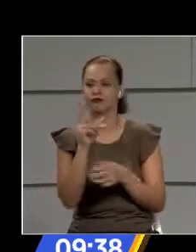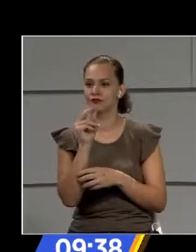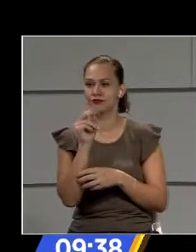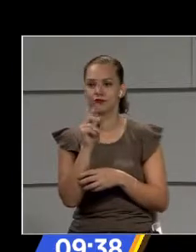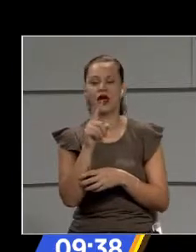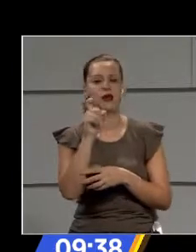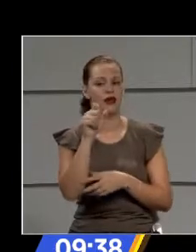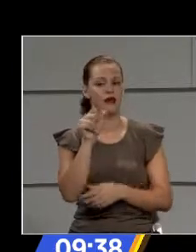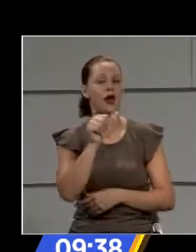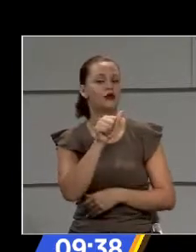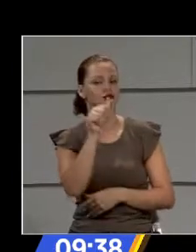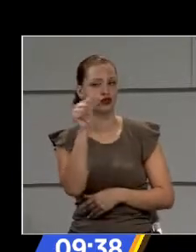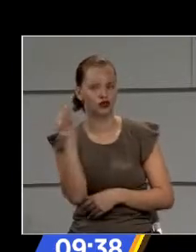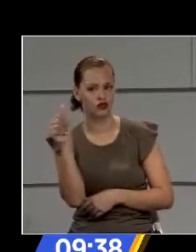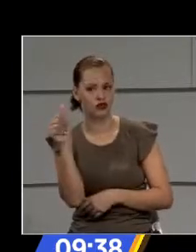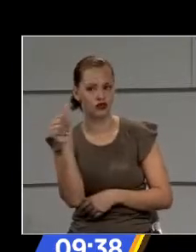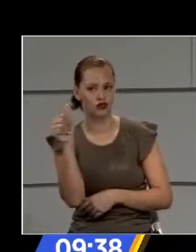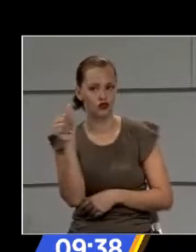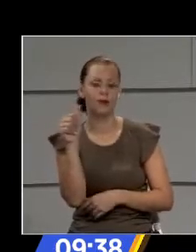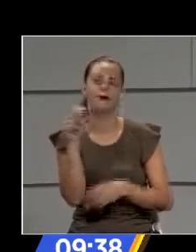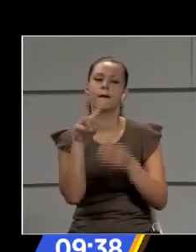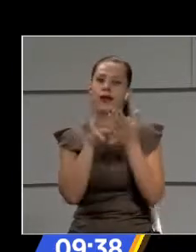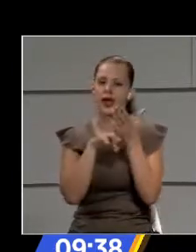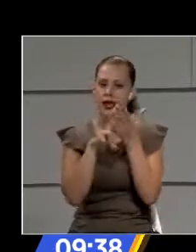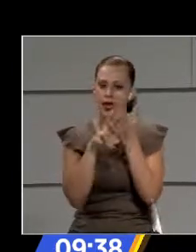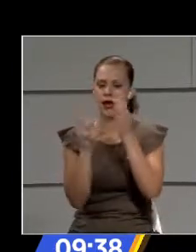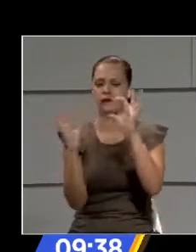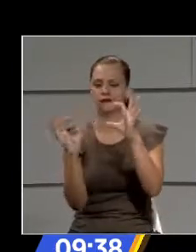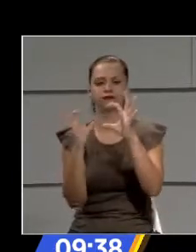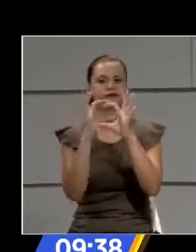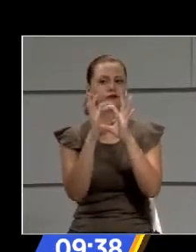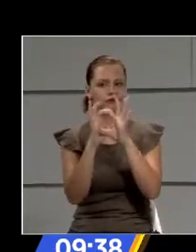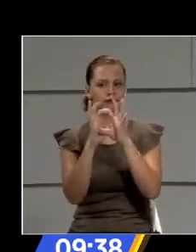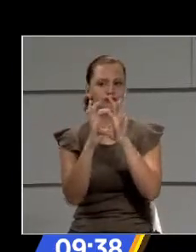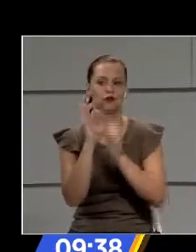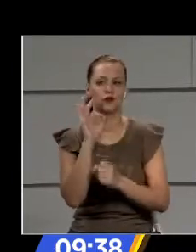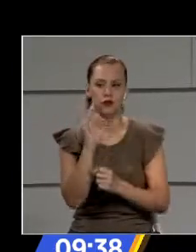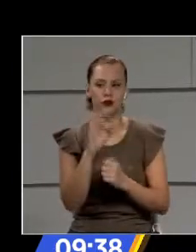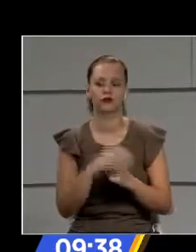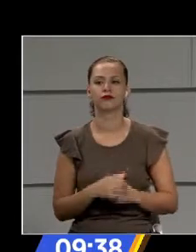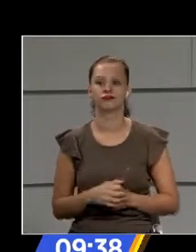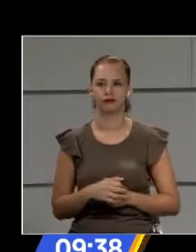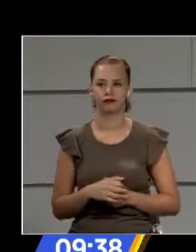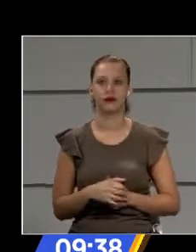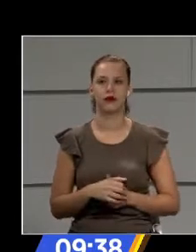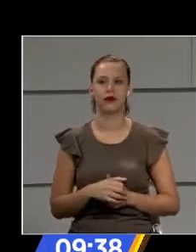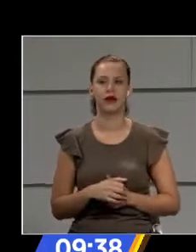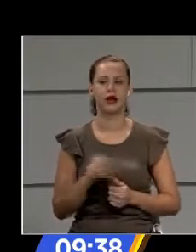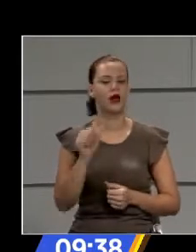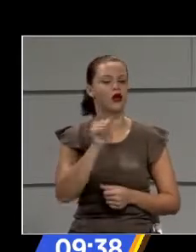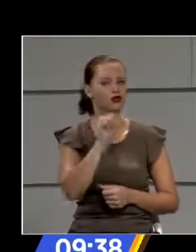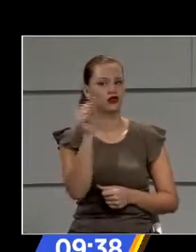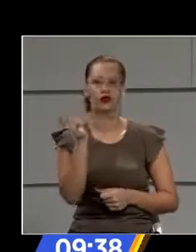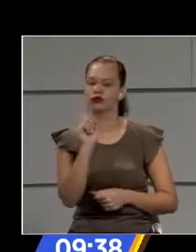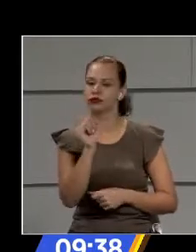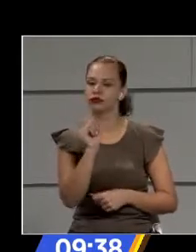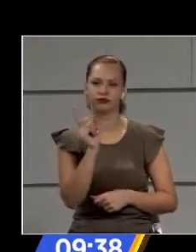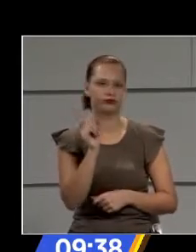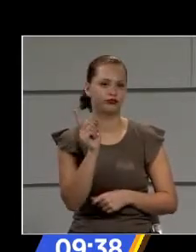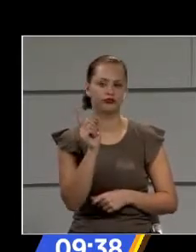no, no ahí. Vamos a ver. Ese es el verde. Muy bien. Excelente. Ahora, no, el